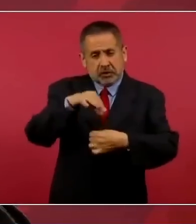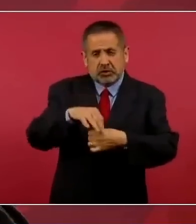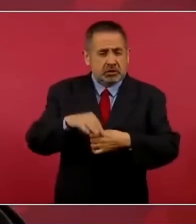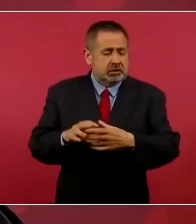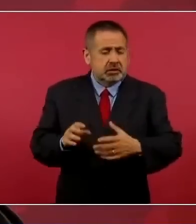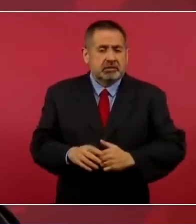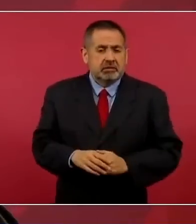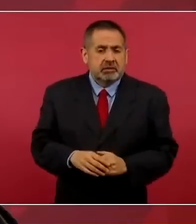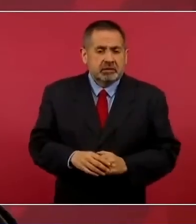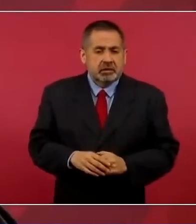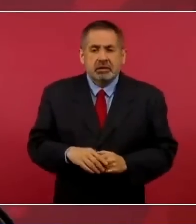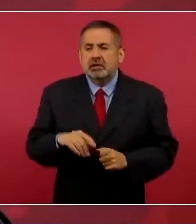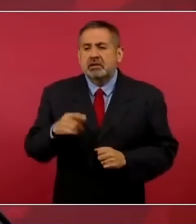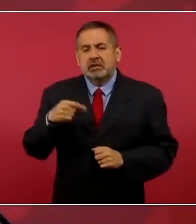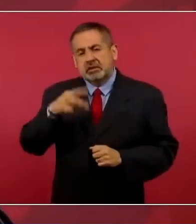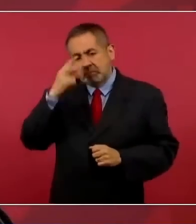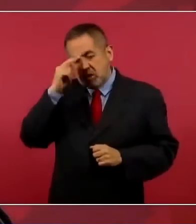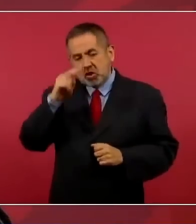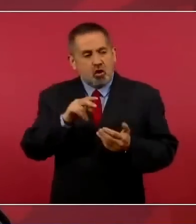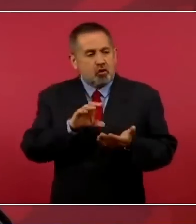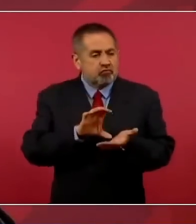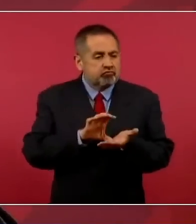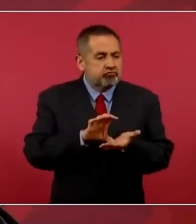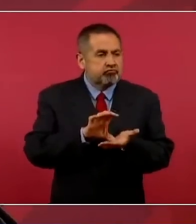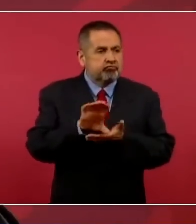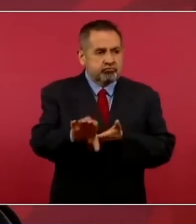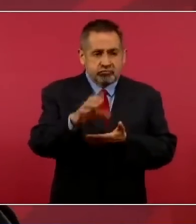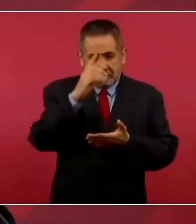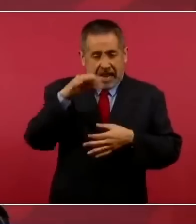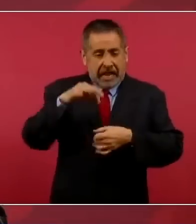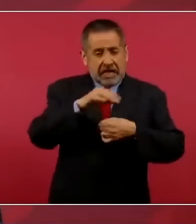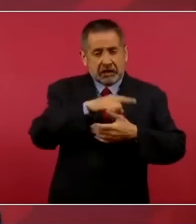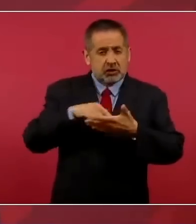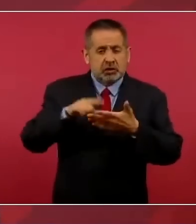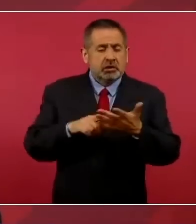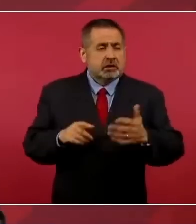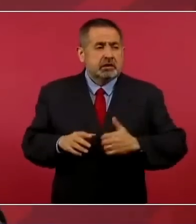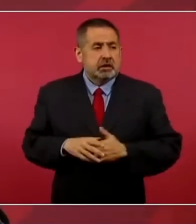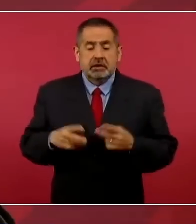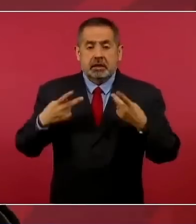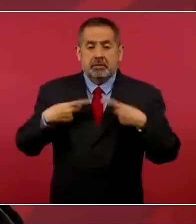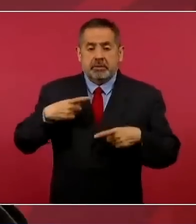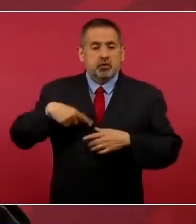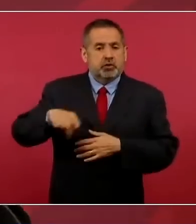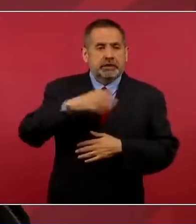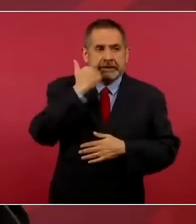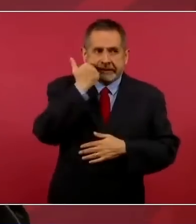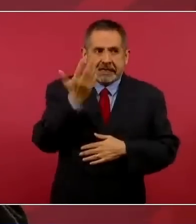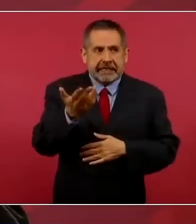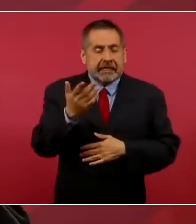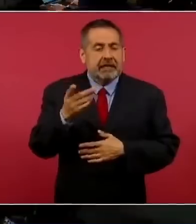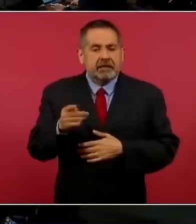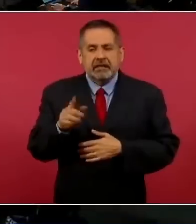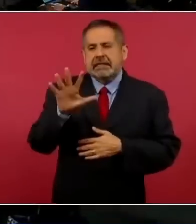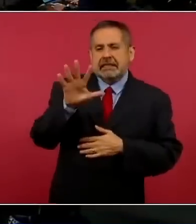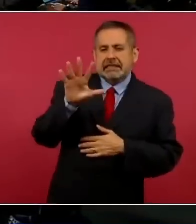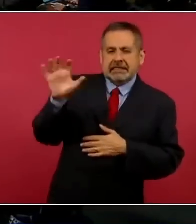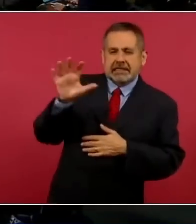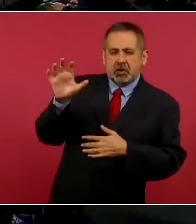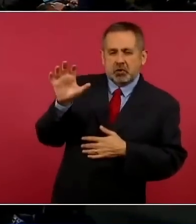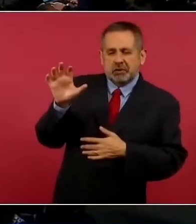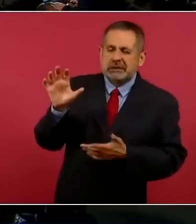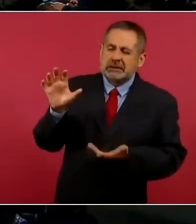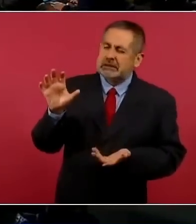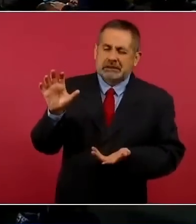el que se destina en México para hacer elecciones. Y claro que la gente quiere que en vez de 500